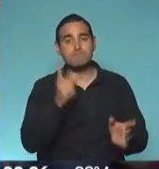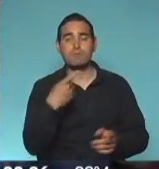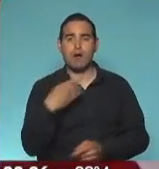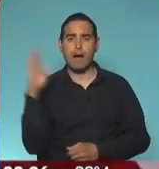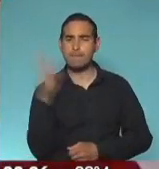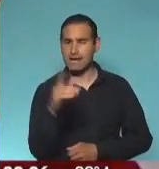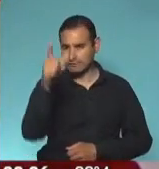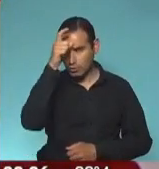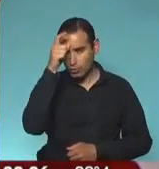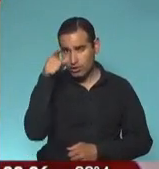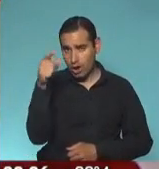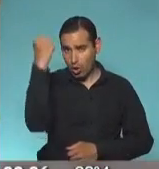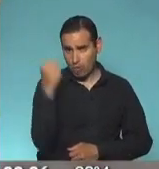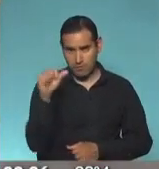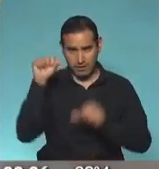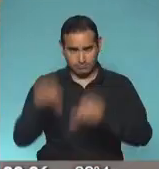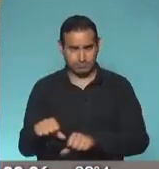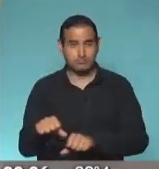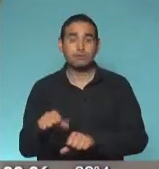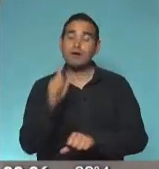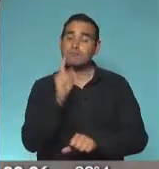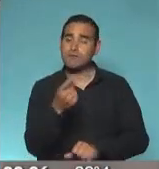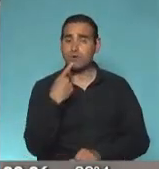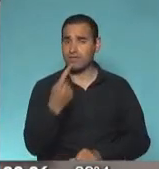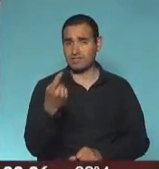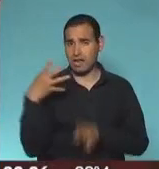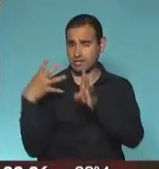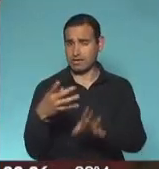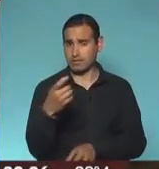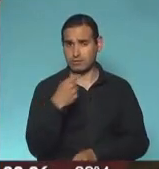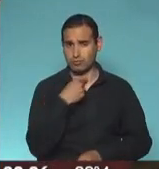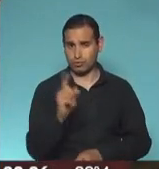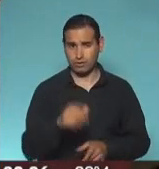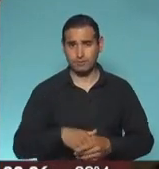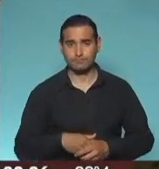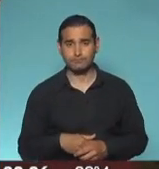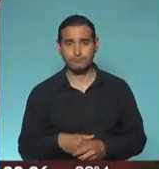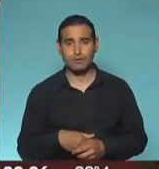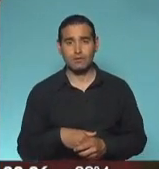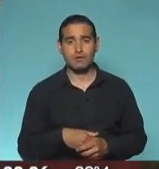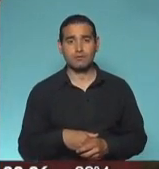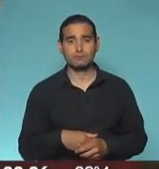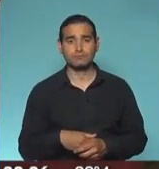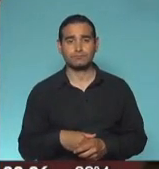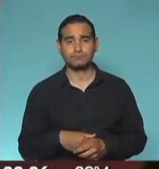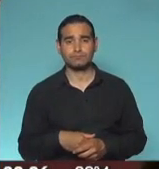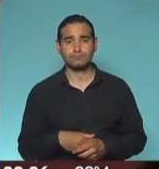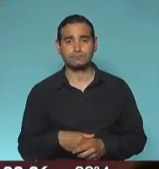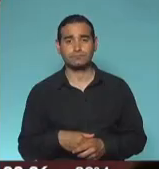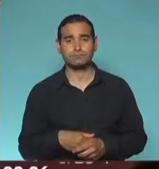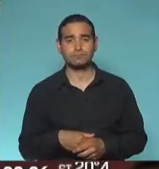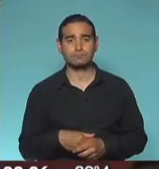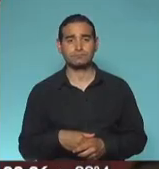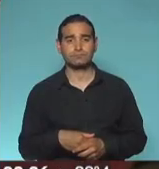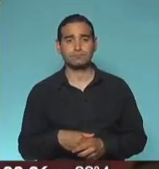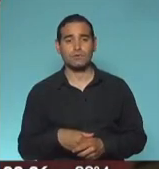con destruir su economía y afirmó que no aprueba el ataque. From the president on down, we have communicated with the Turks on this